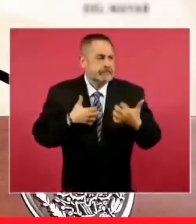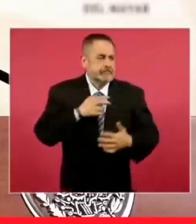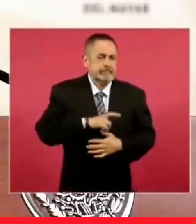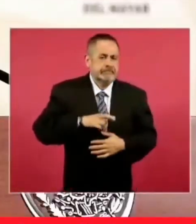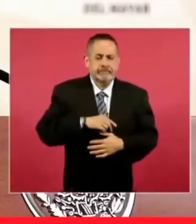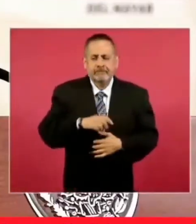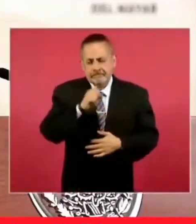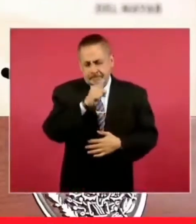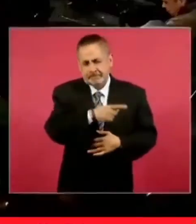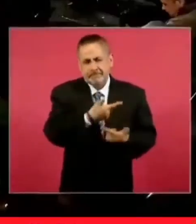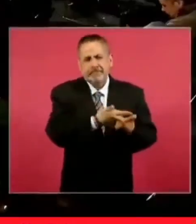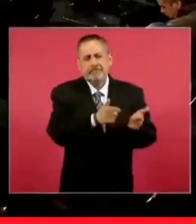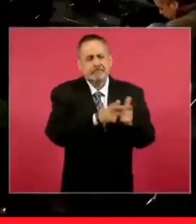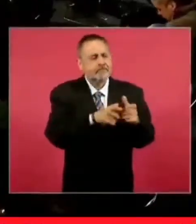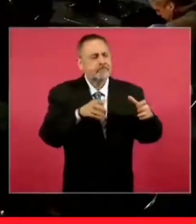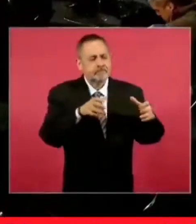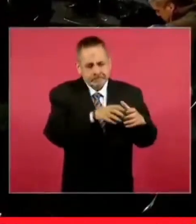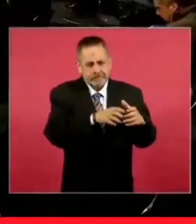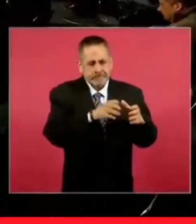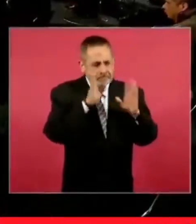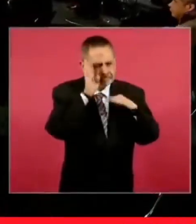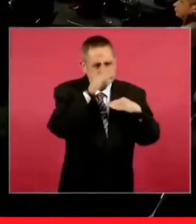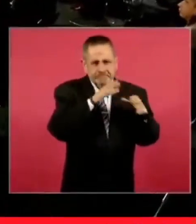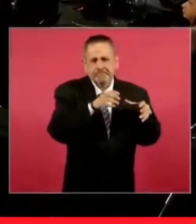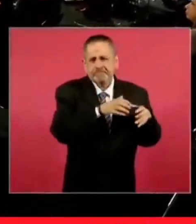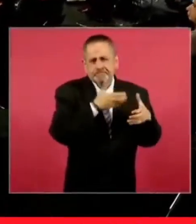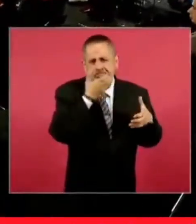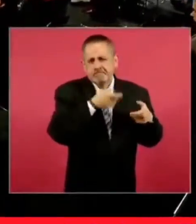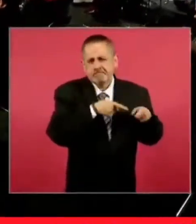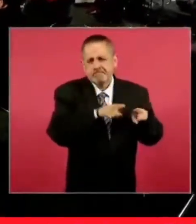del bloque conservador